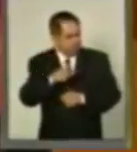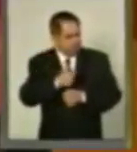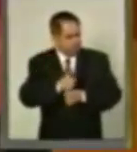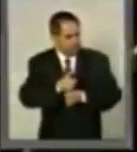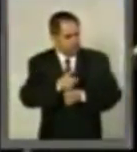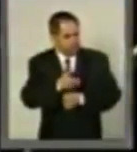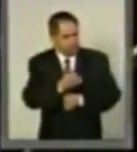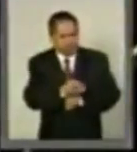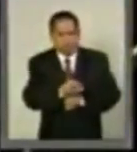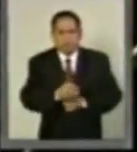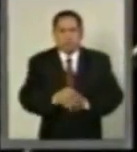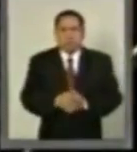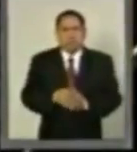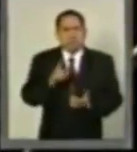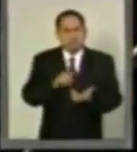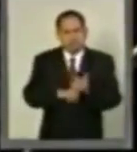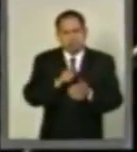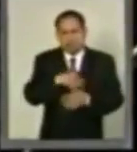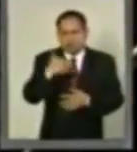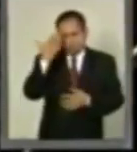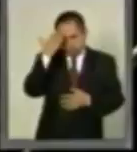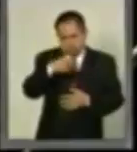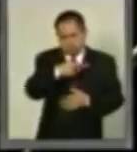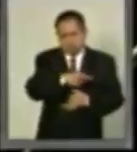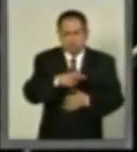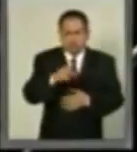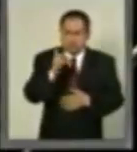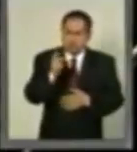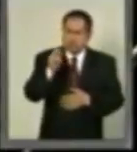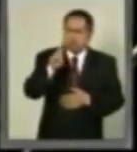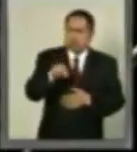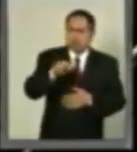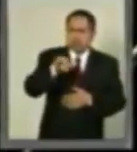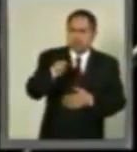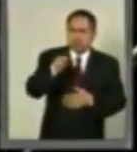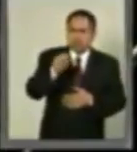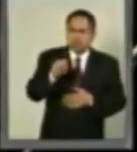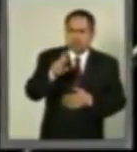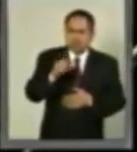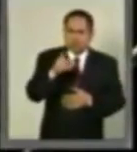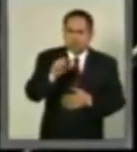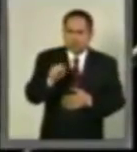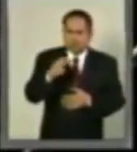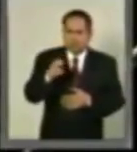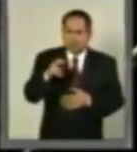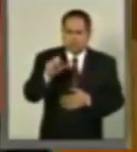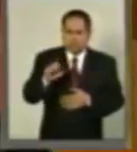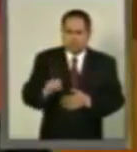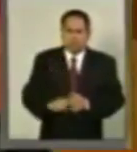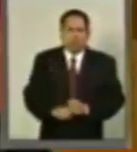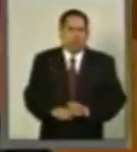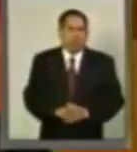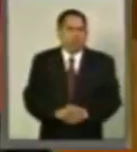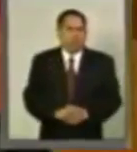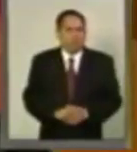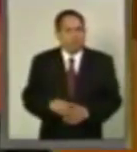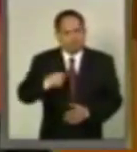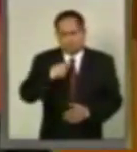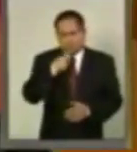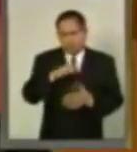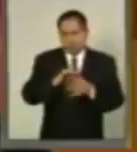penitencia. Me refiero, como usted sabe, a don Jesús Reyes Heroles. Y digo todo